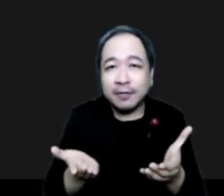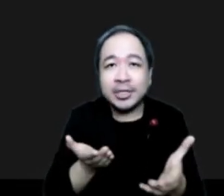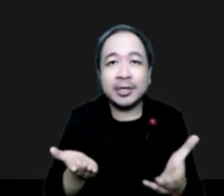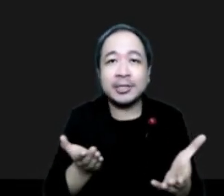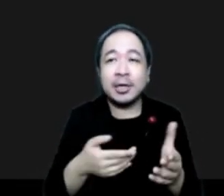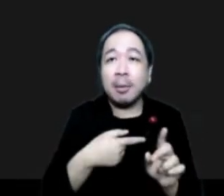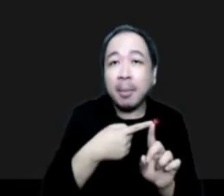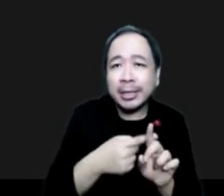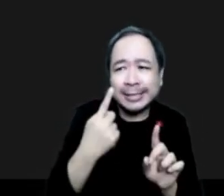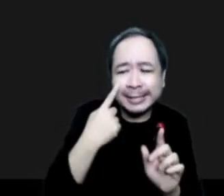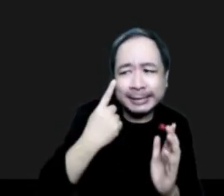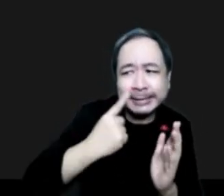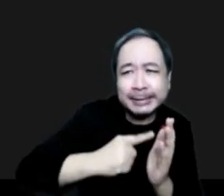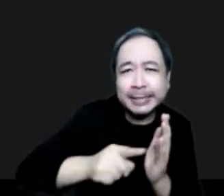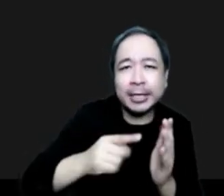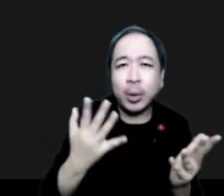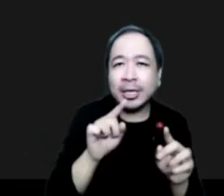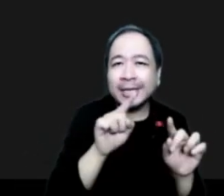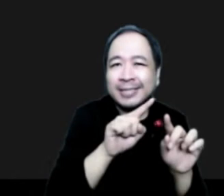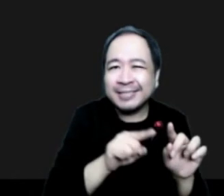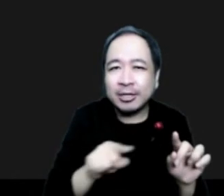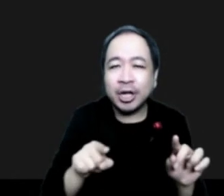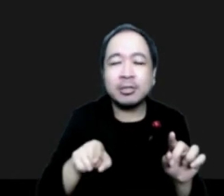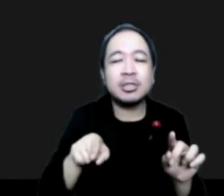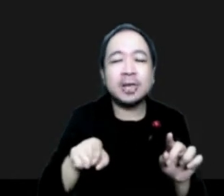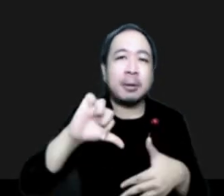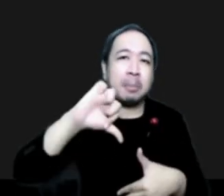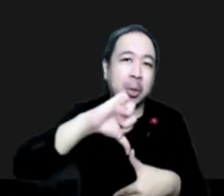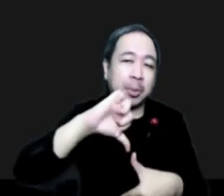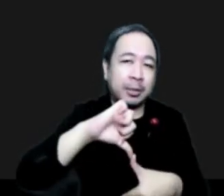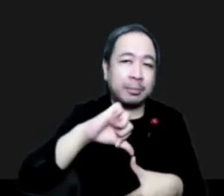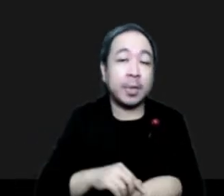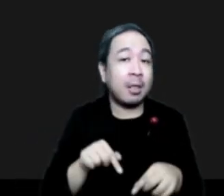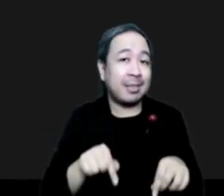presentar. Muchísimas gracias y quedo atenta a cualquier consulta. Gracias.